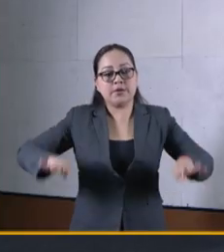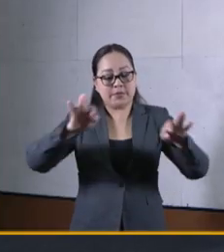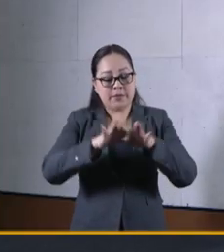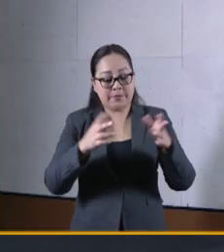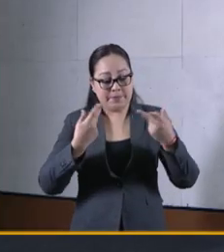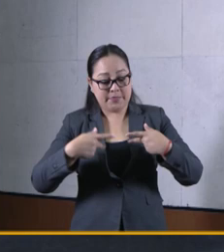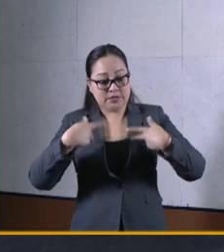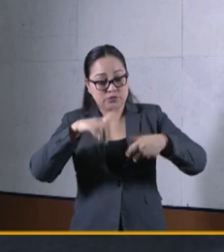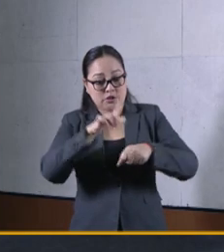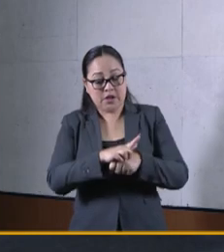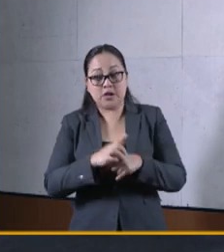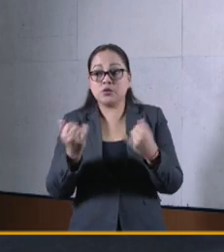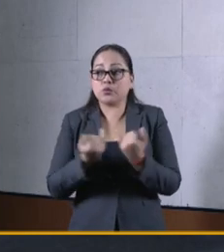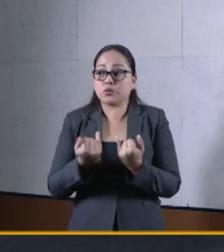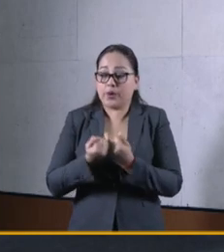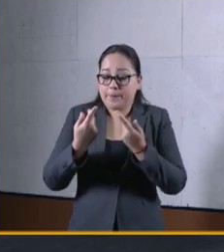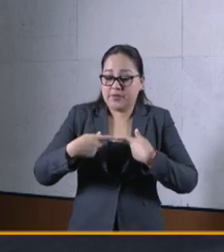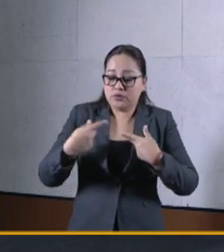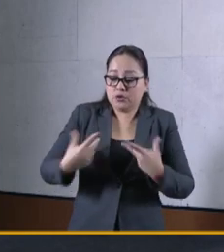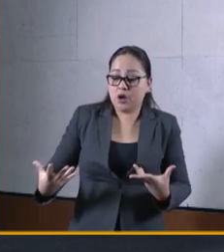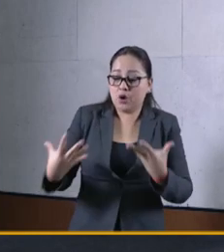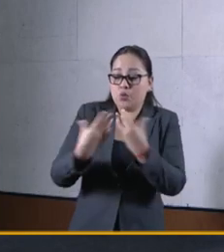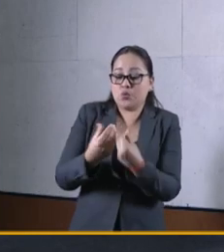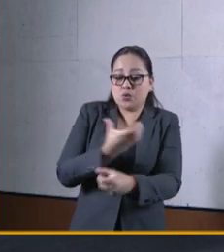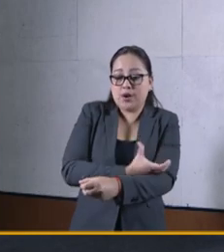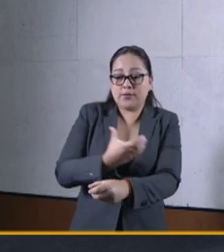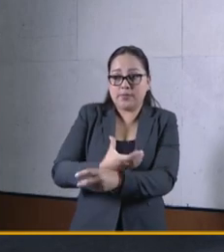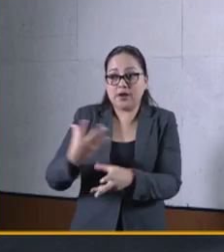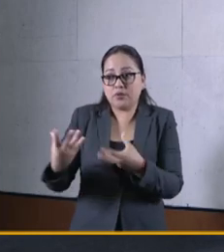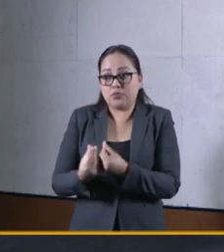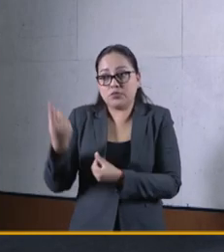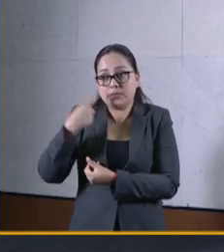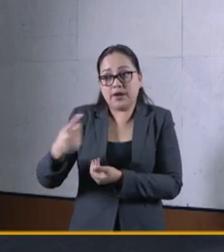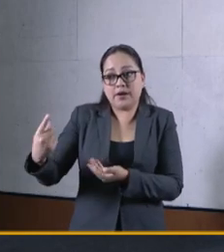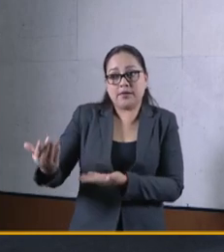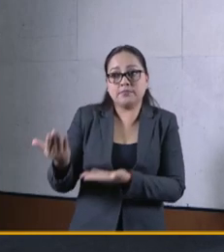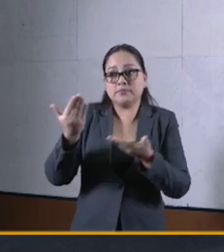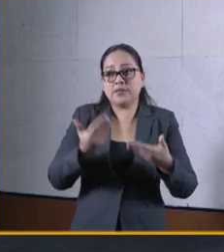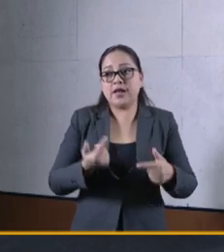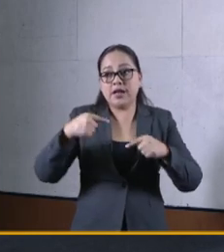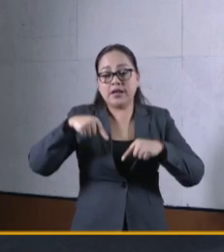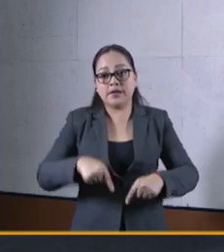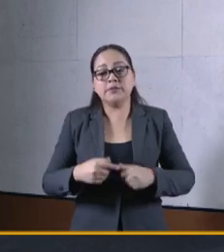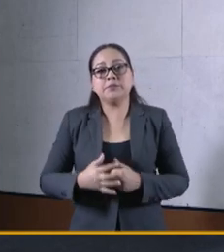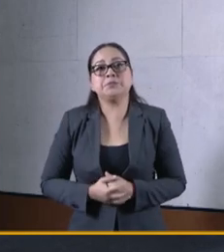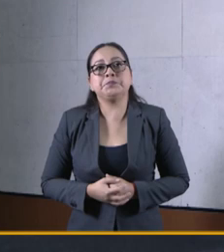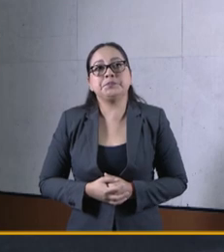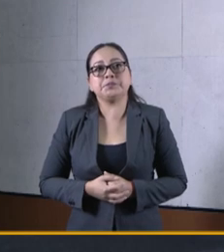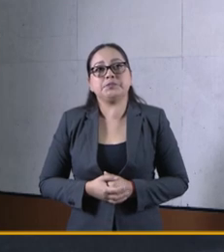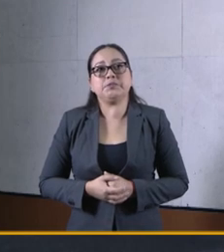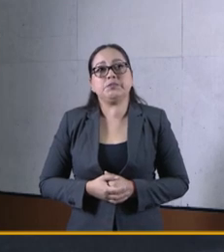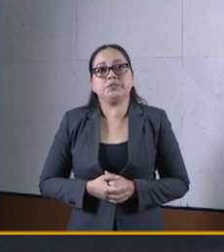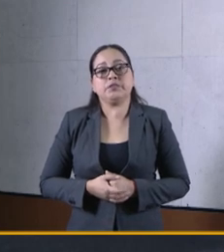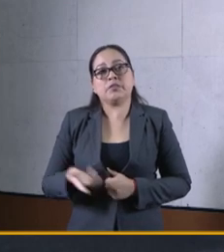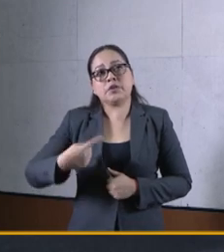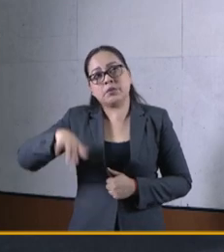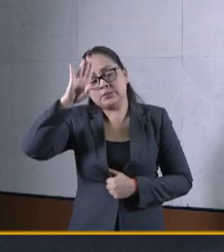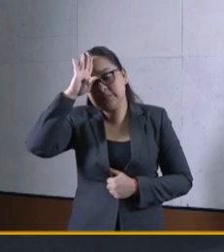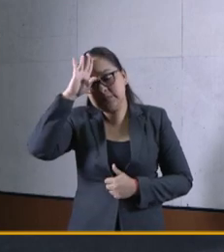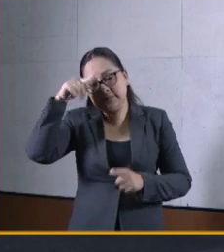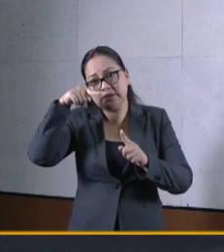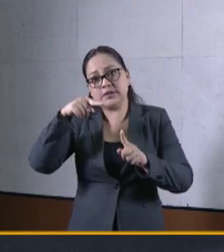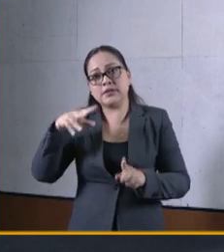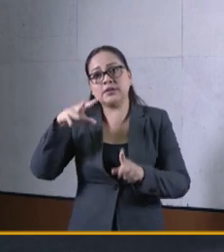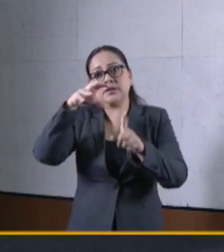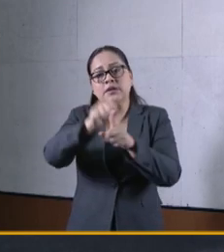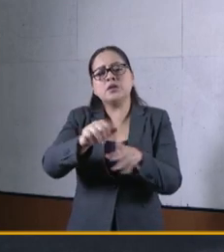y de quienes nos han acompañado para llegar hasta aquí si bien siempre he pensado que los logros que